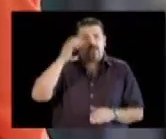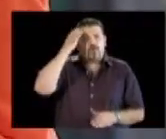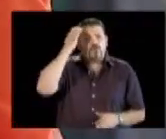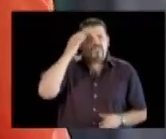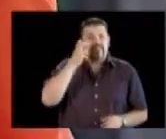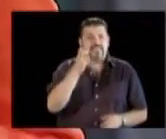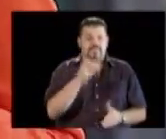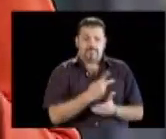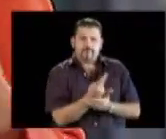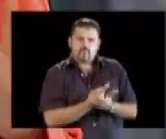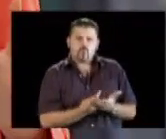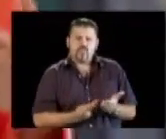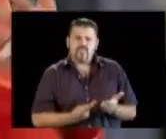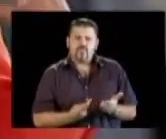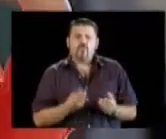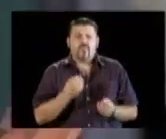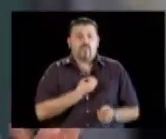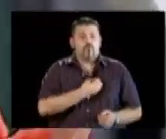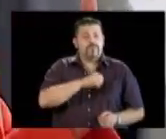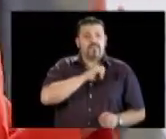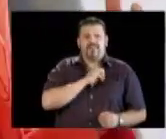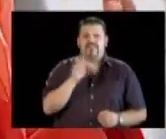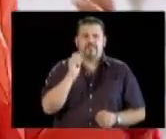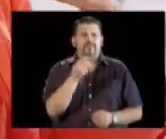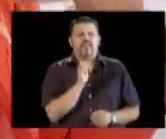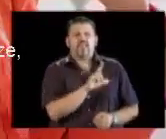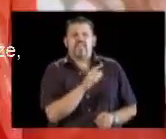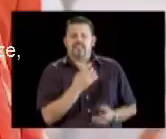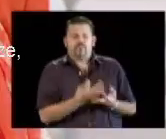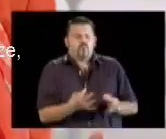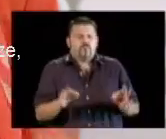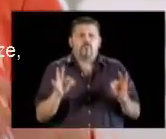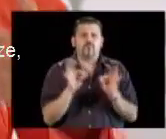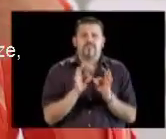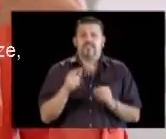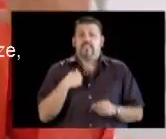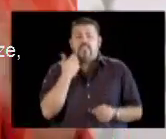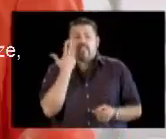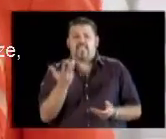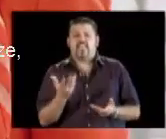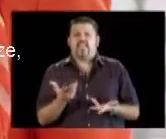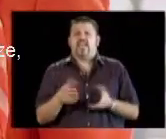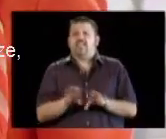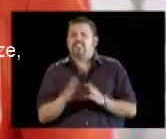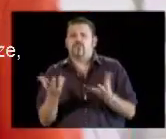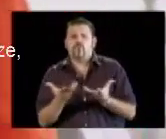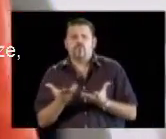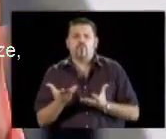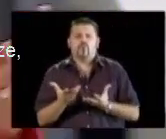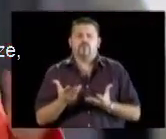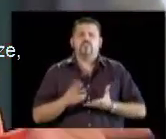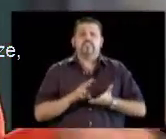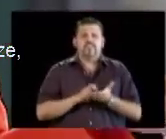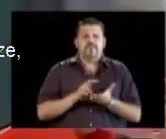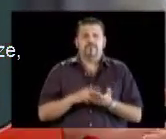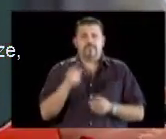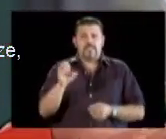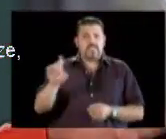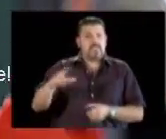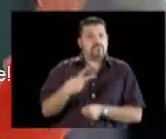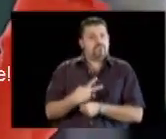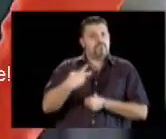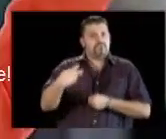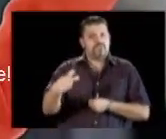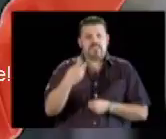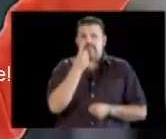proyecto de OmniLife para él era muy importante, quería reestructurar, quería institucionalizar, y me invita a